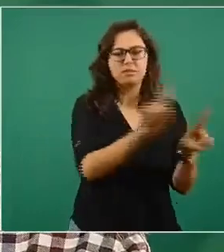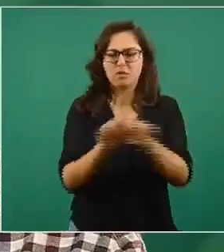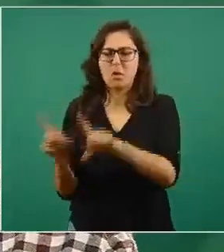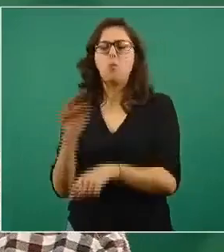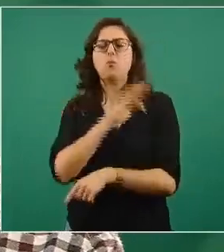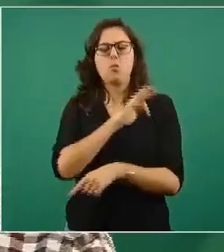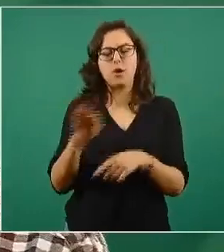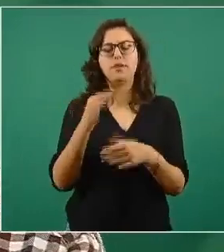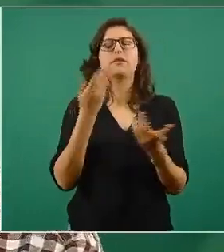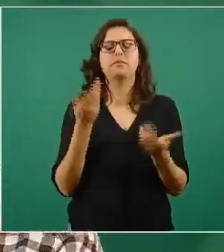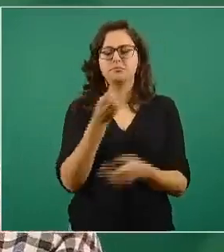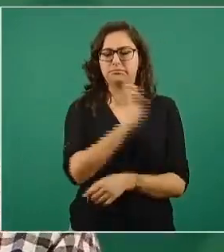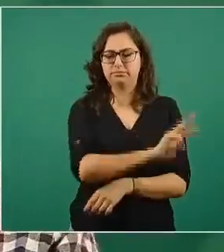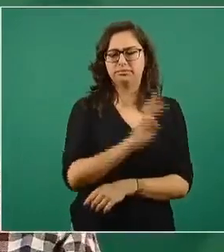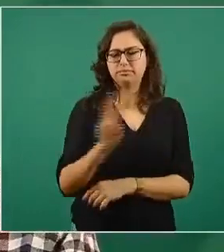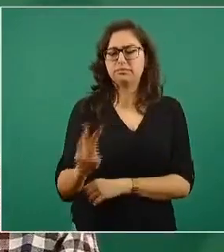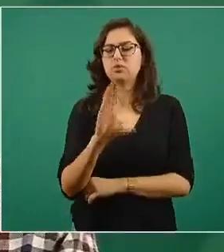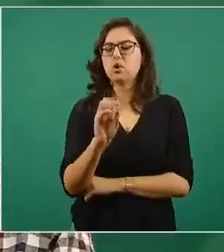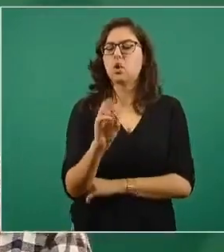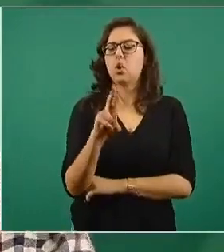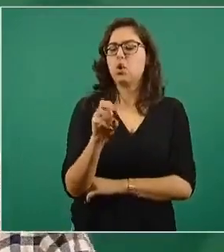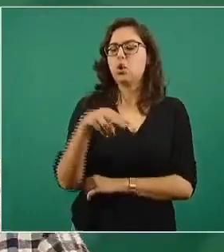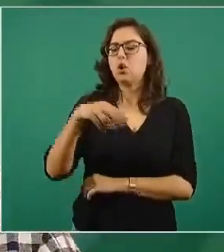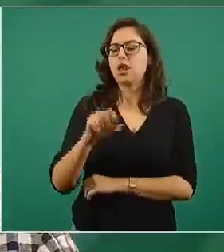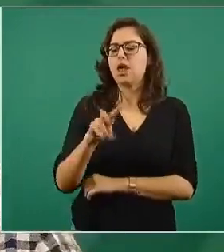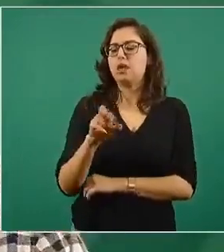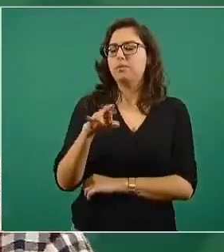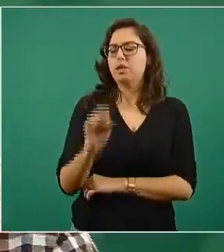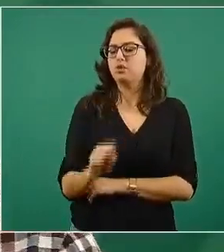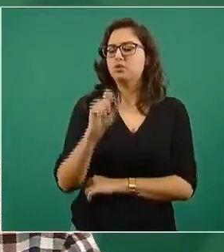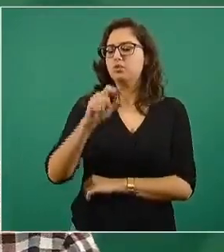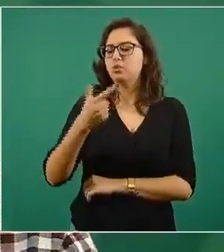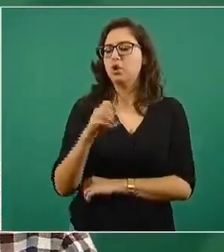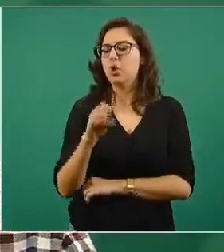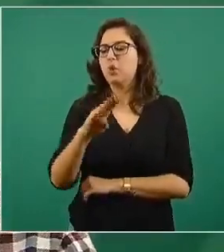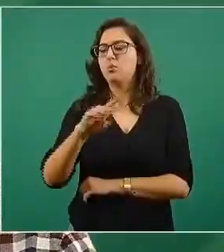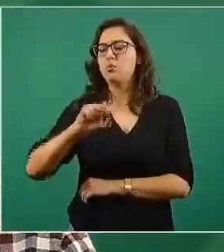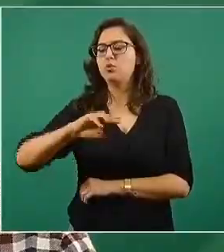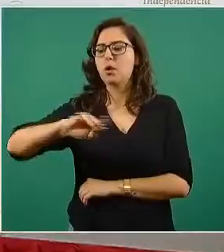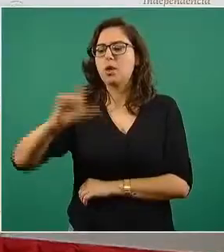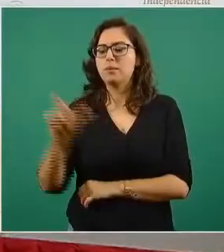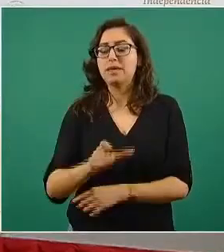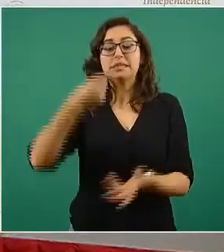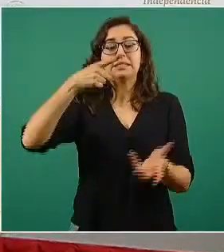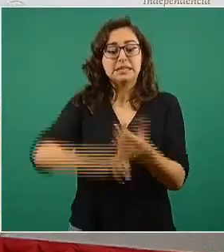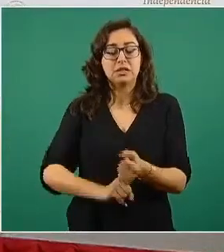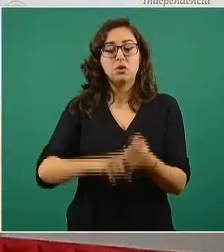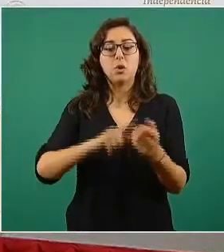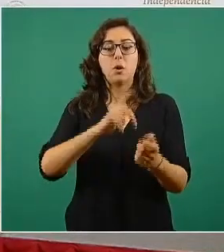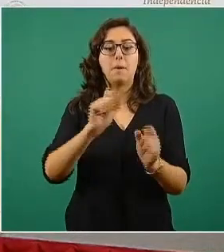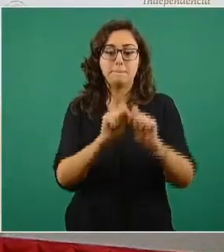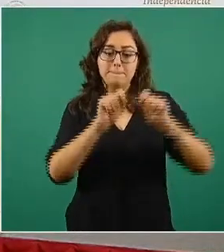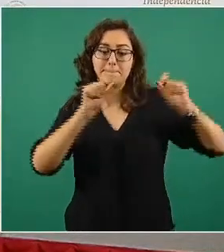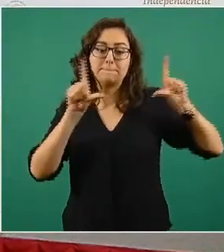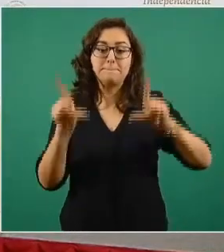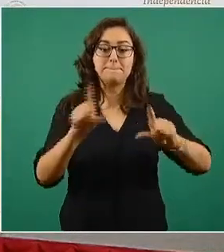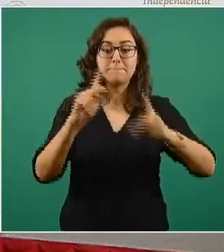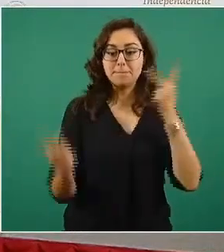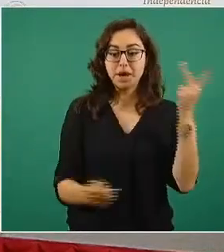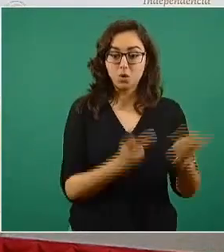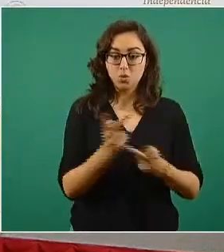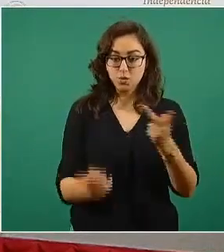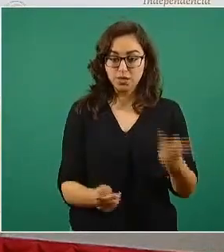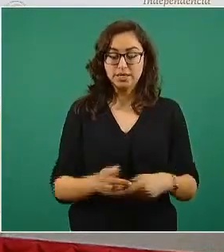consulte coronavirus.gov.mx en la subpágina que explicará en este momento el doctor Ricardo Cortés. Con mucho